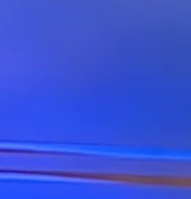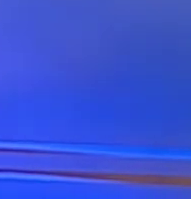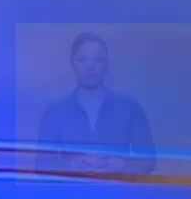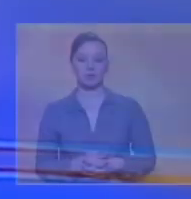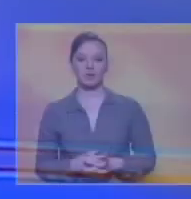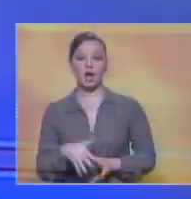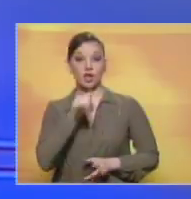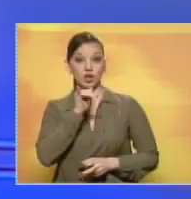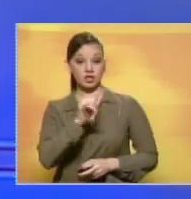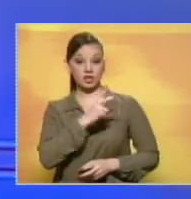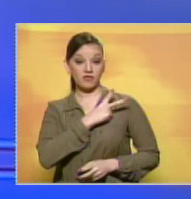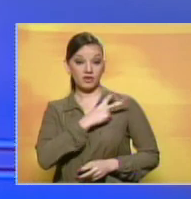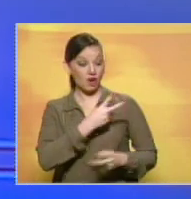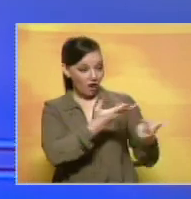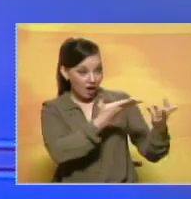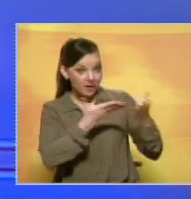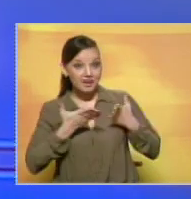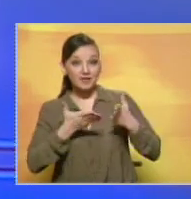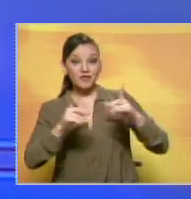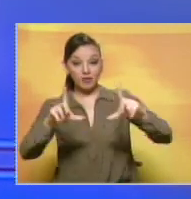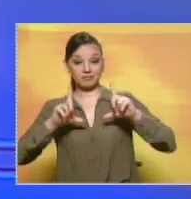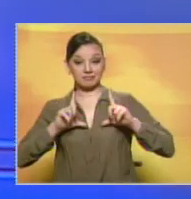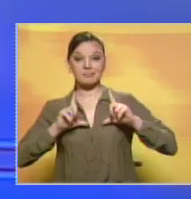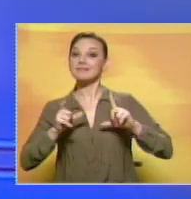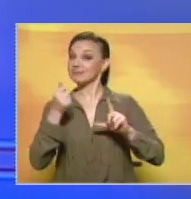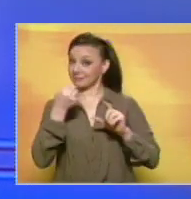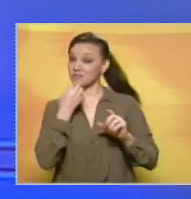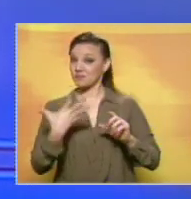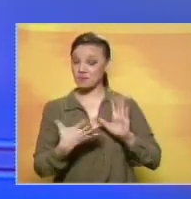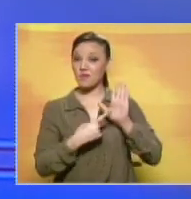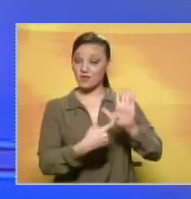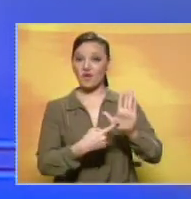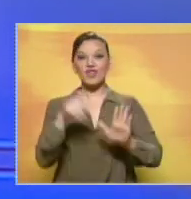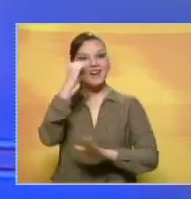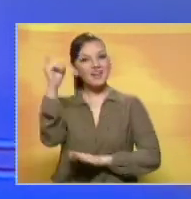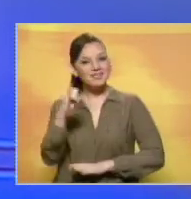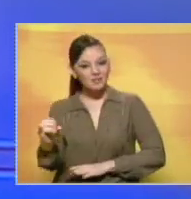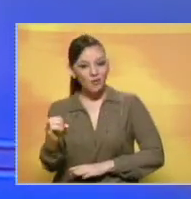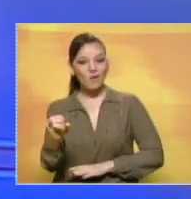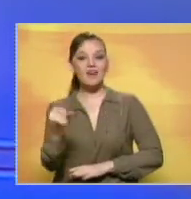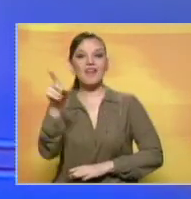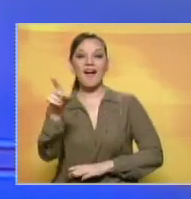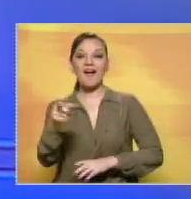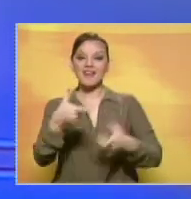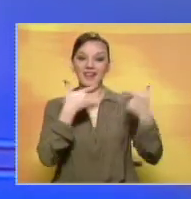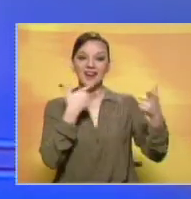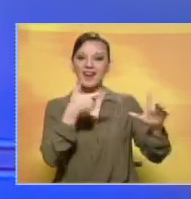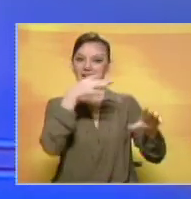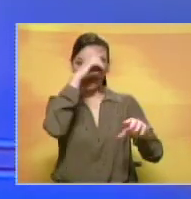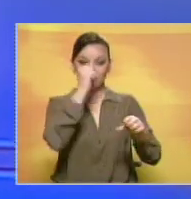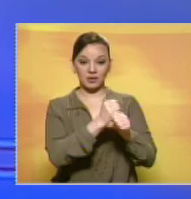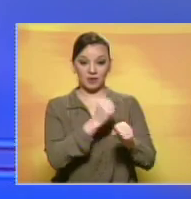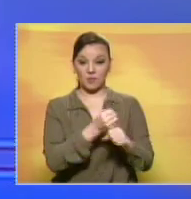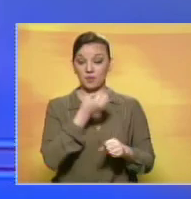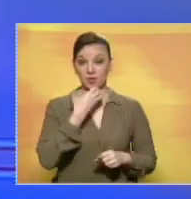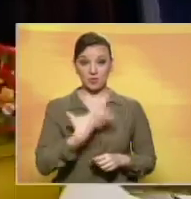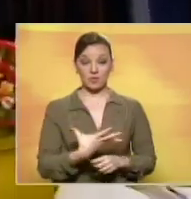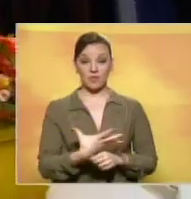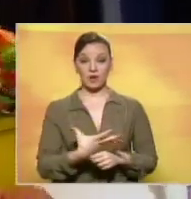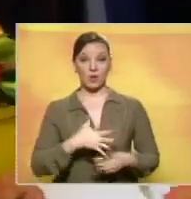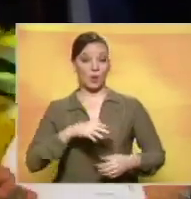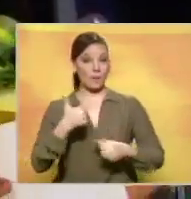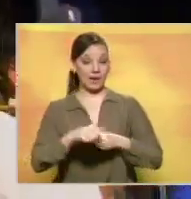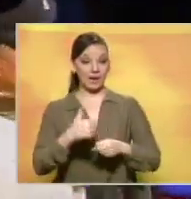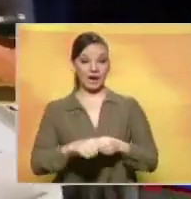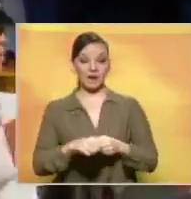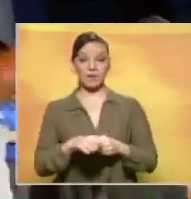Noticiero Venevisión recibió condecoraciones emblemáticas e ilustres del Estado Zulia que coronan nuestro trabajo con el sentir del pueblo maravino. En